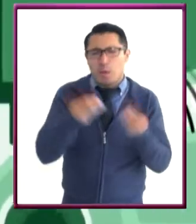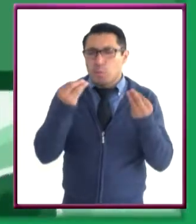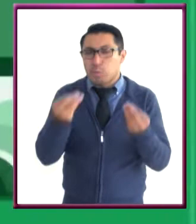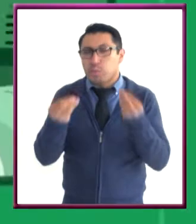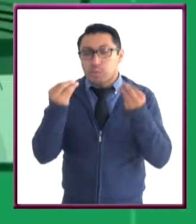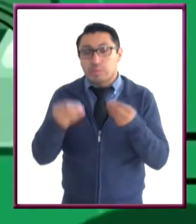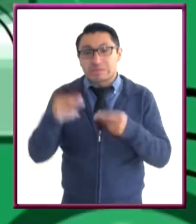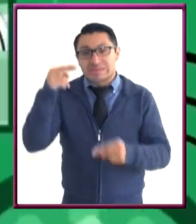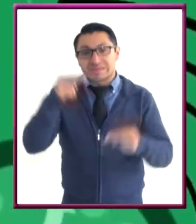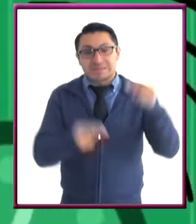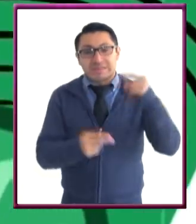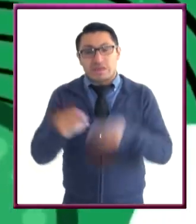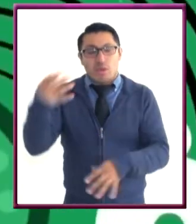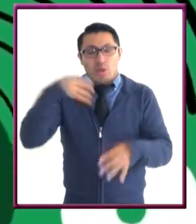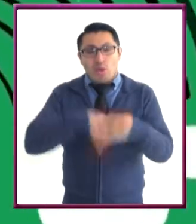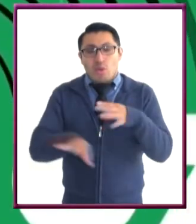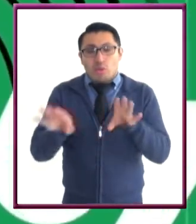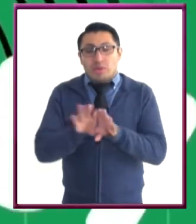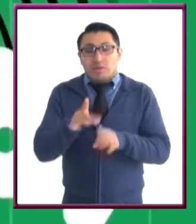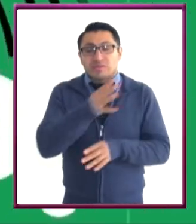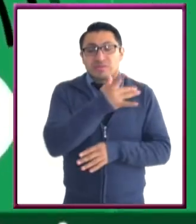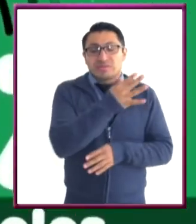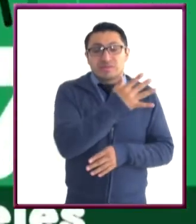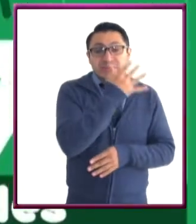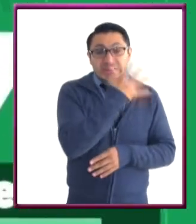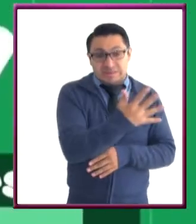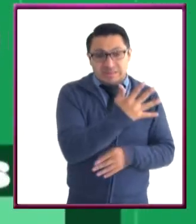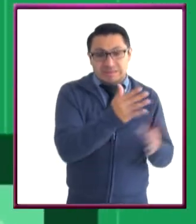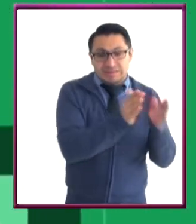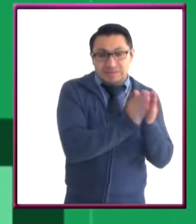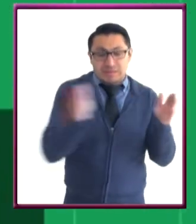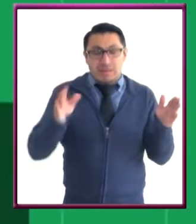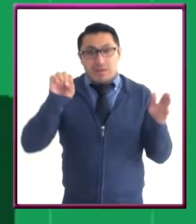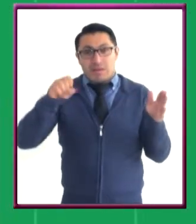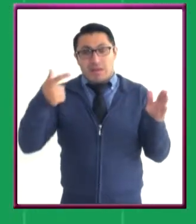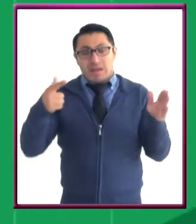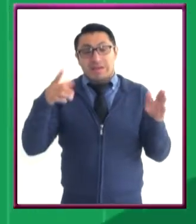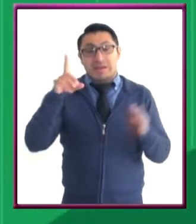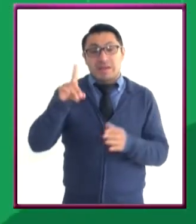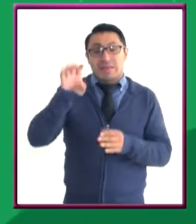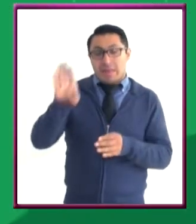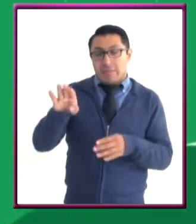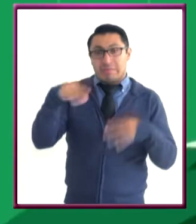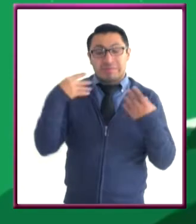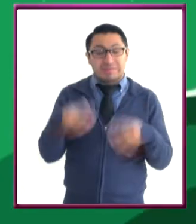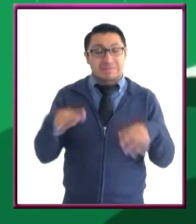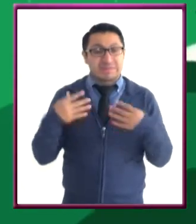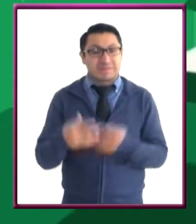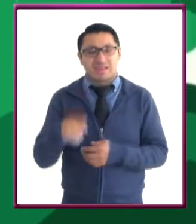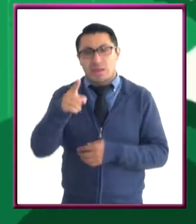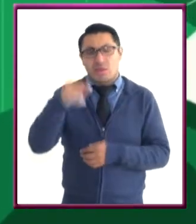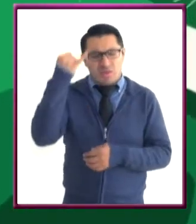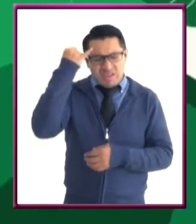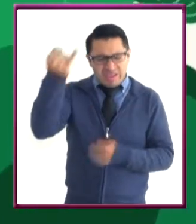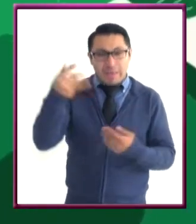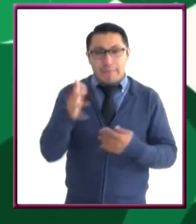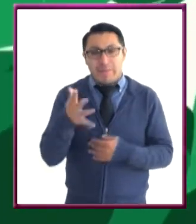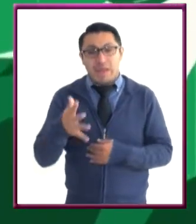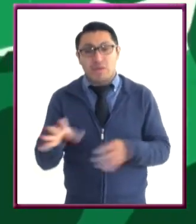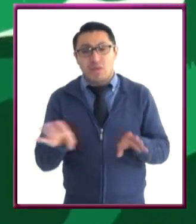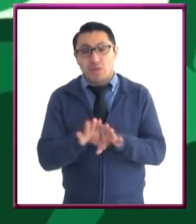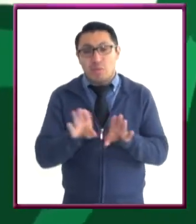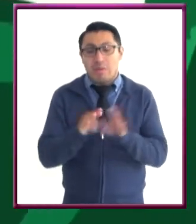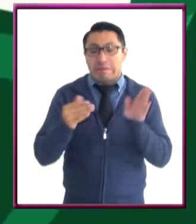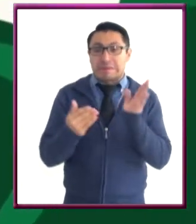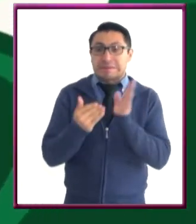particularmente, con niveles de fondo que van de los 55 a los 67 decibeles, que para que te des una idea,